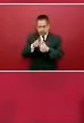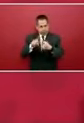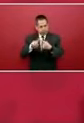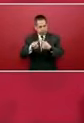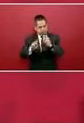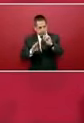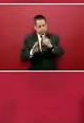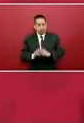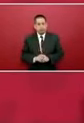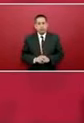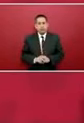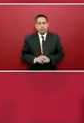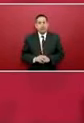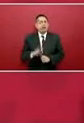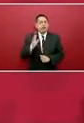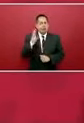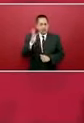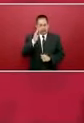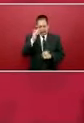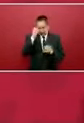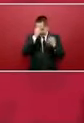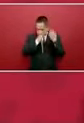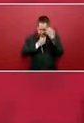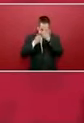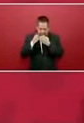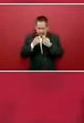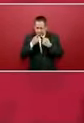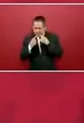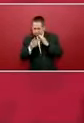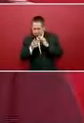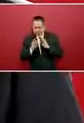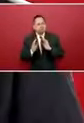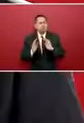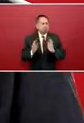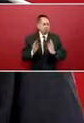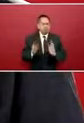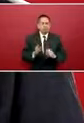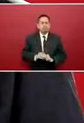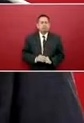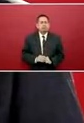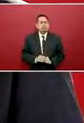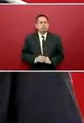ya se hizo la revisión, se hizo el análisis.